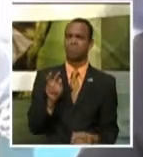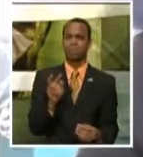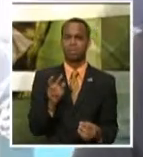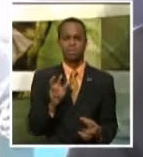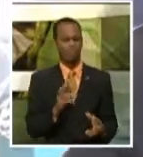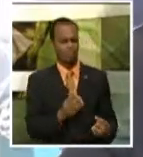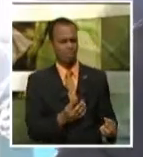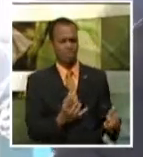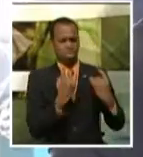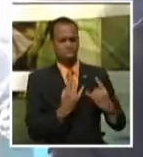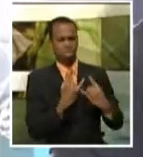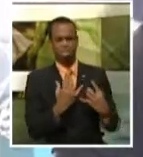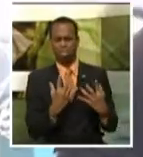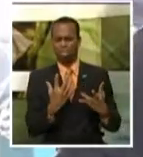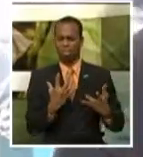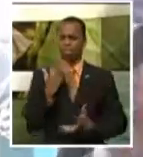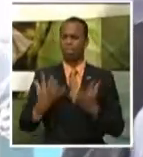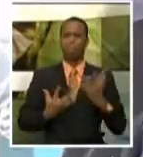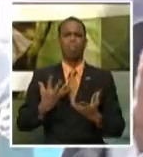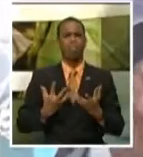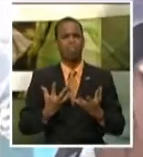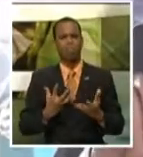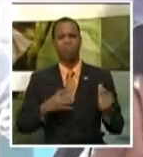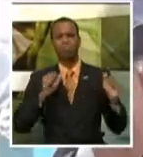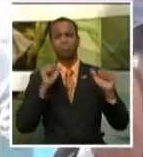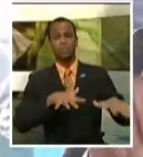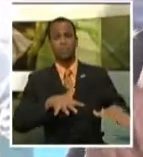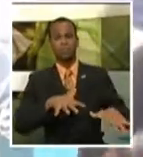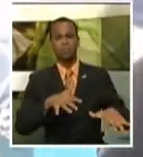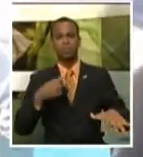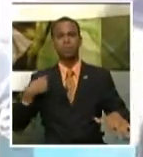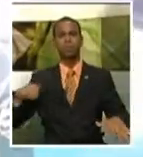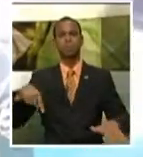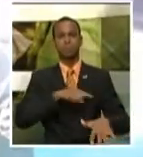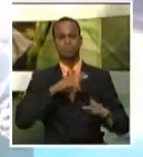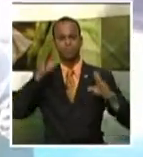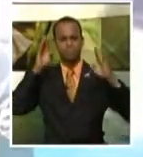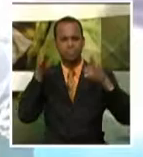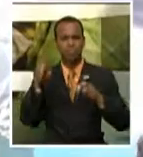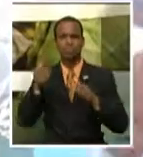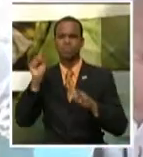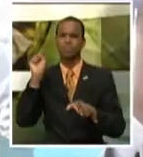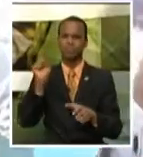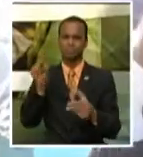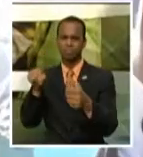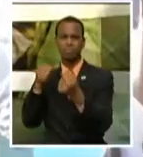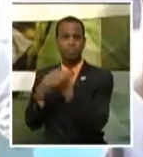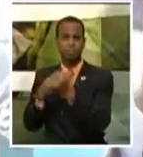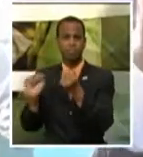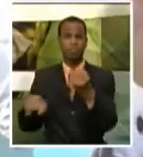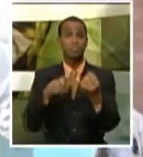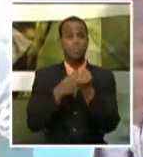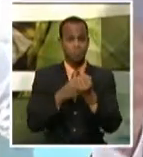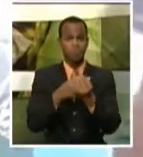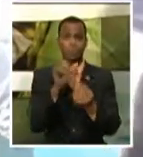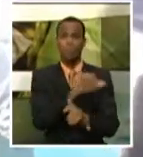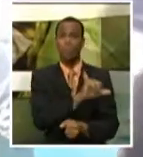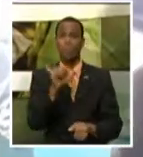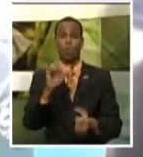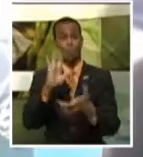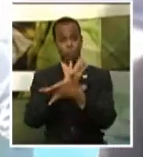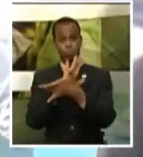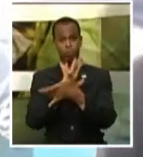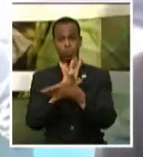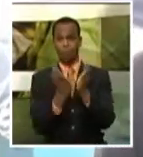educación. Para todos ellos estamos trabajando. La tanda extendida busca resolver ese